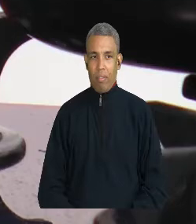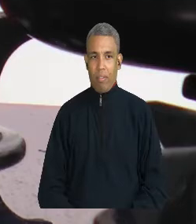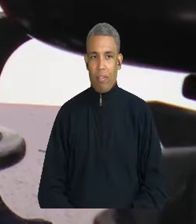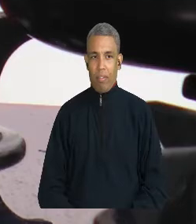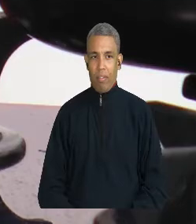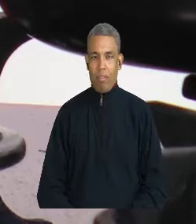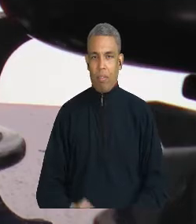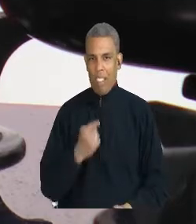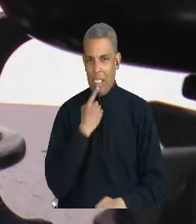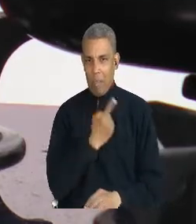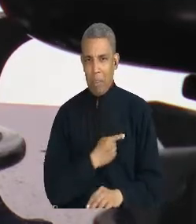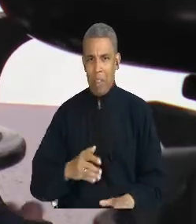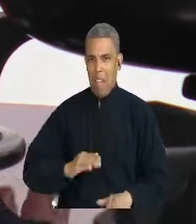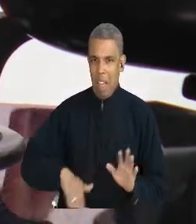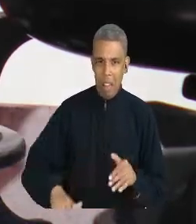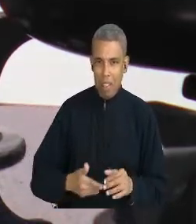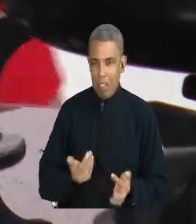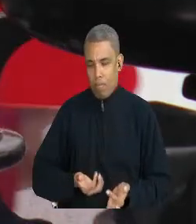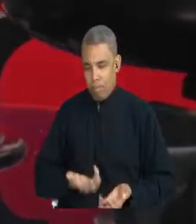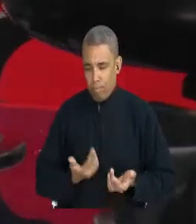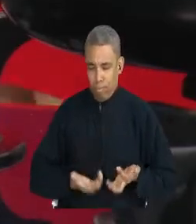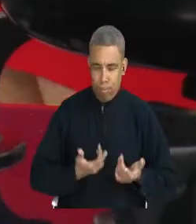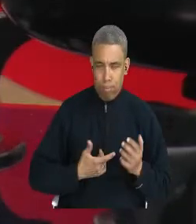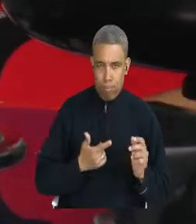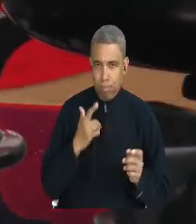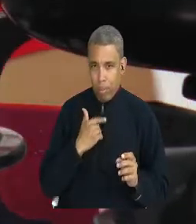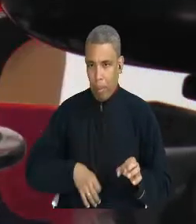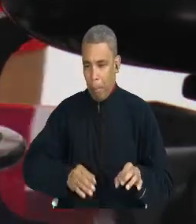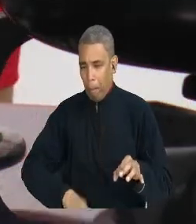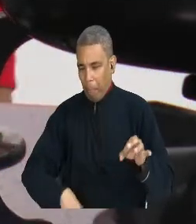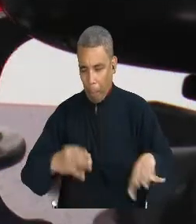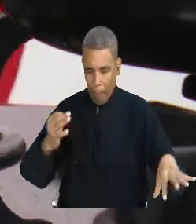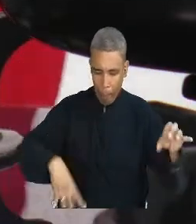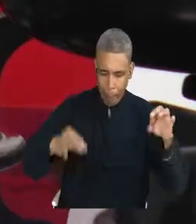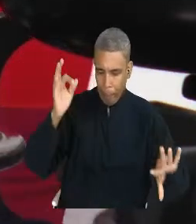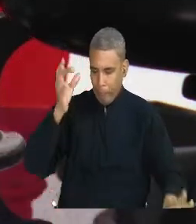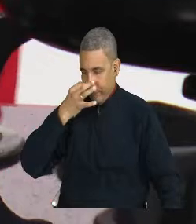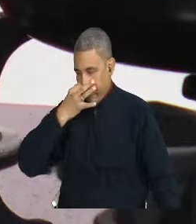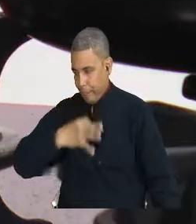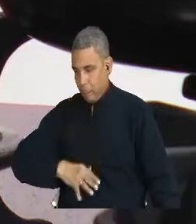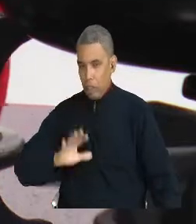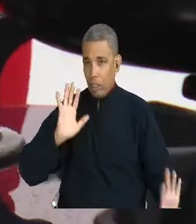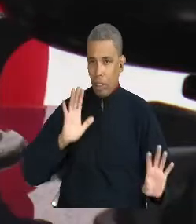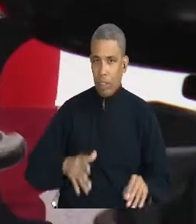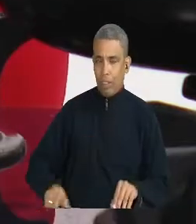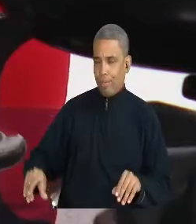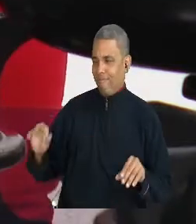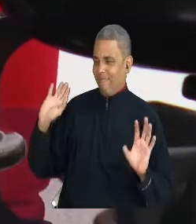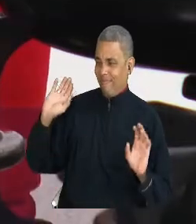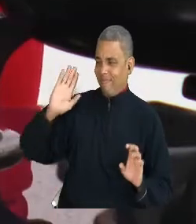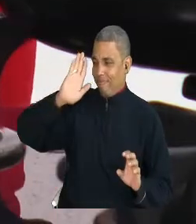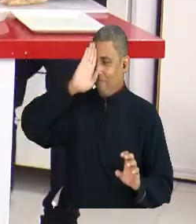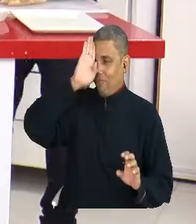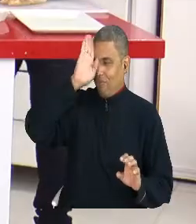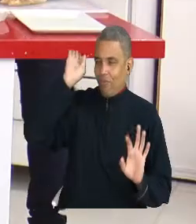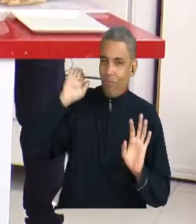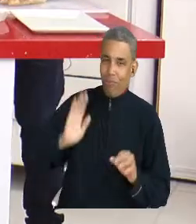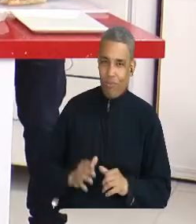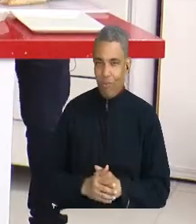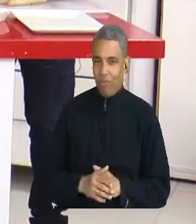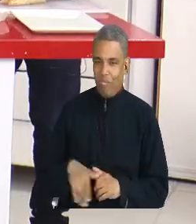Bueno. Esto vamos a apagar. Aquí voy a sacar nuestro rojo. Yo creo que vamos que a alcanzar a hacer un solo ensamble, así que te regalo el ensamble para ti.